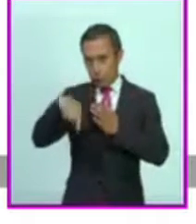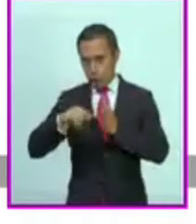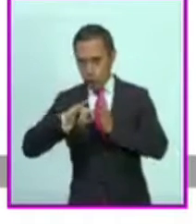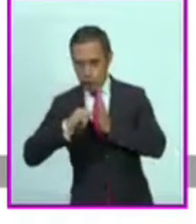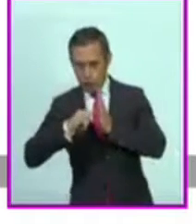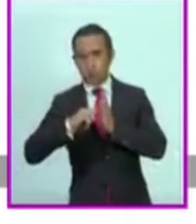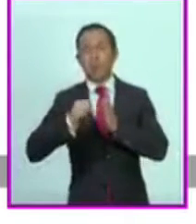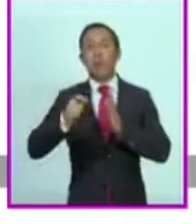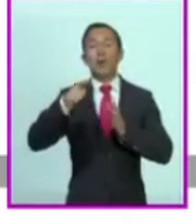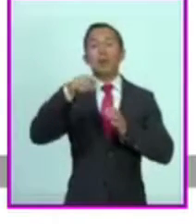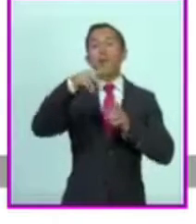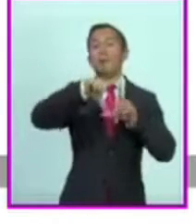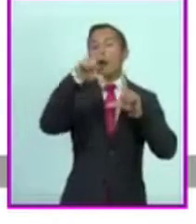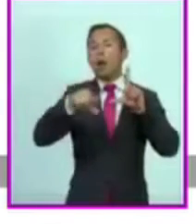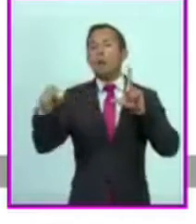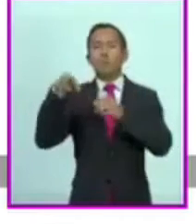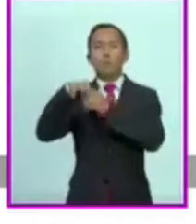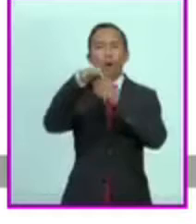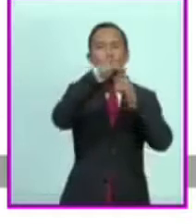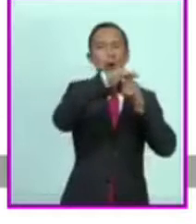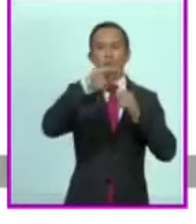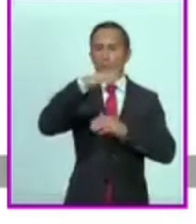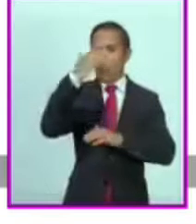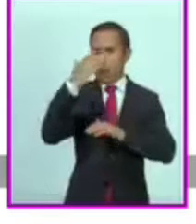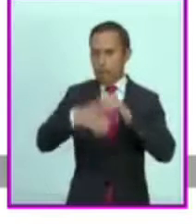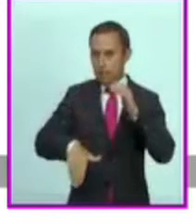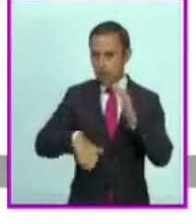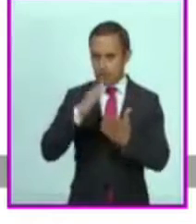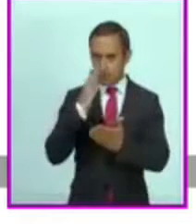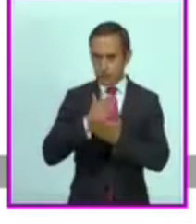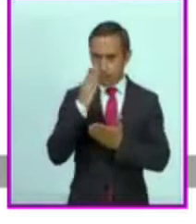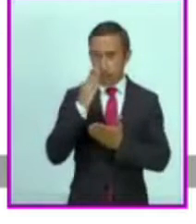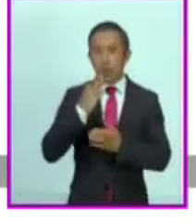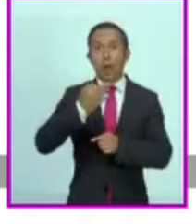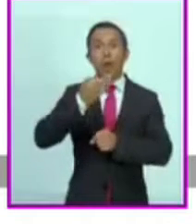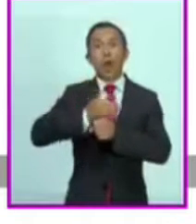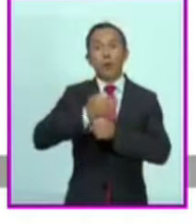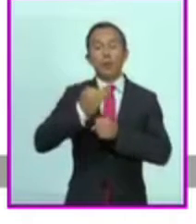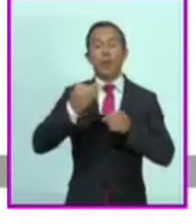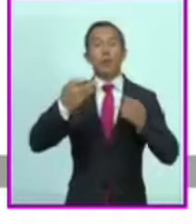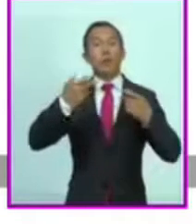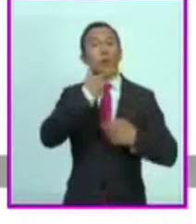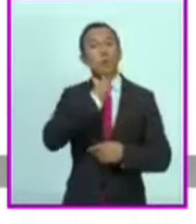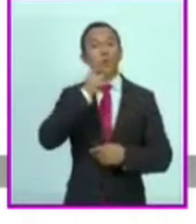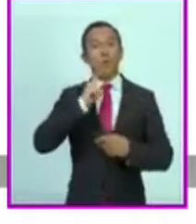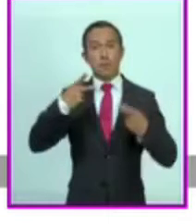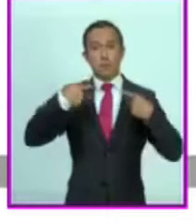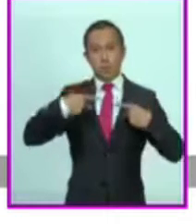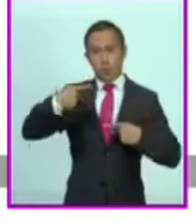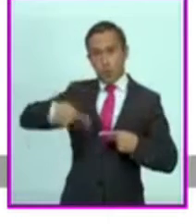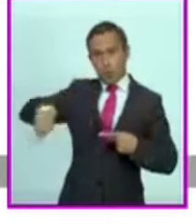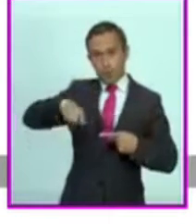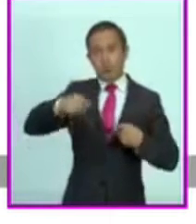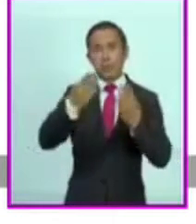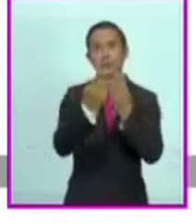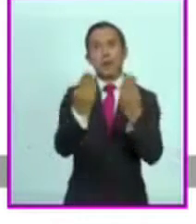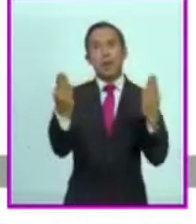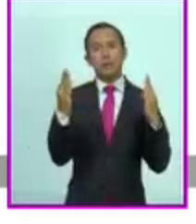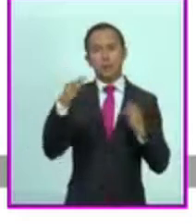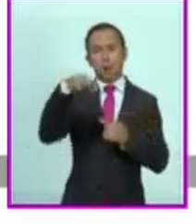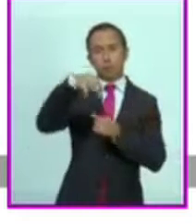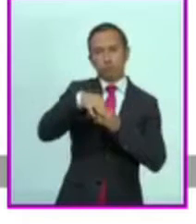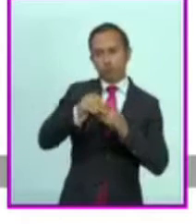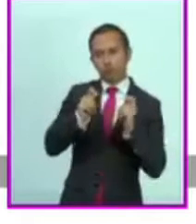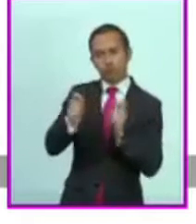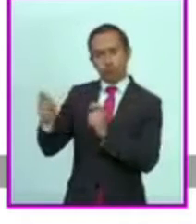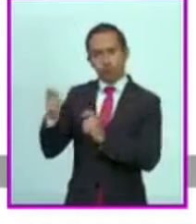ha concluido en todo el país en estos momentos las y los ciudadanos que fungen como funcionarios de casilla llevan